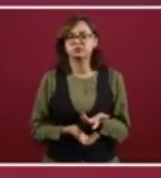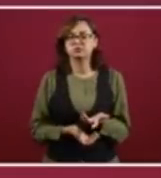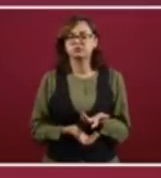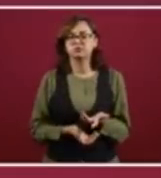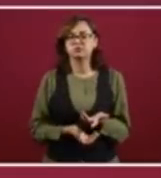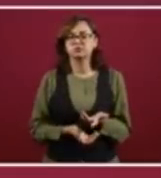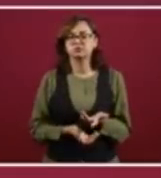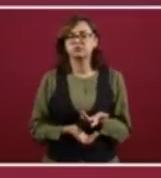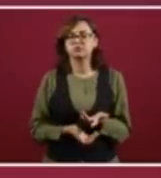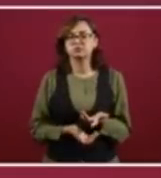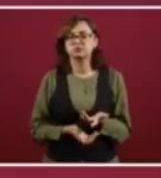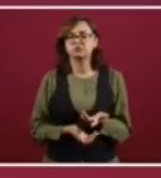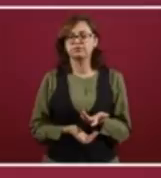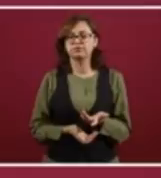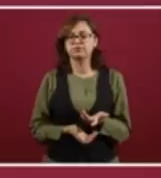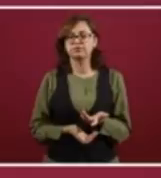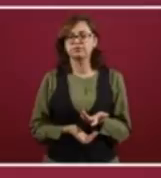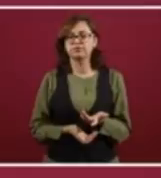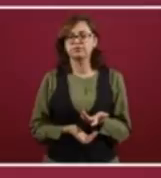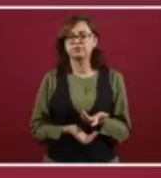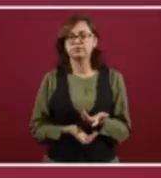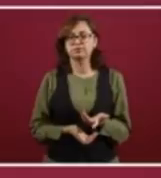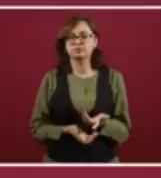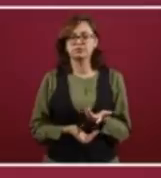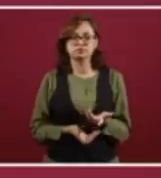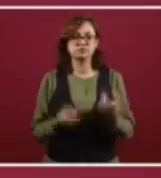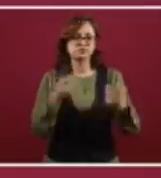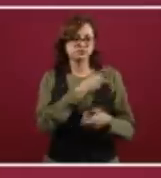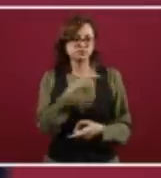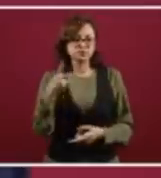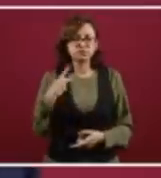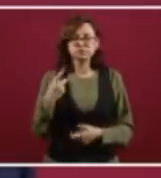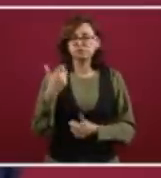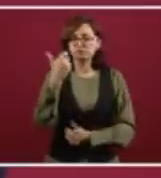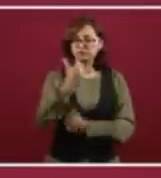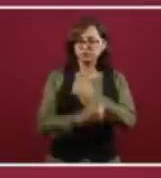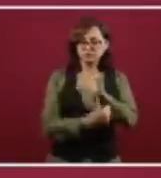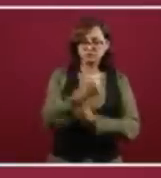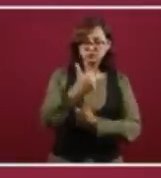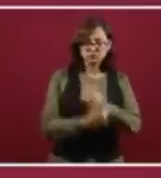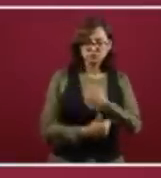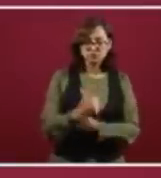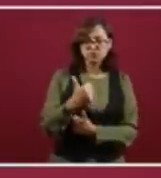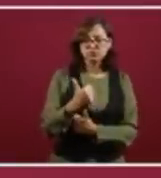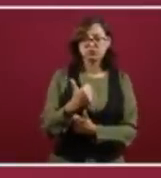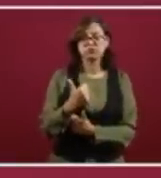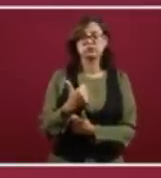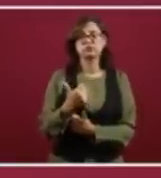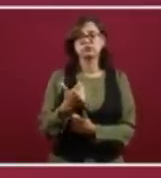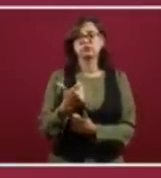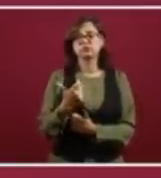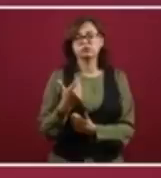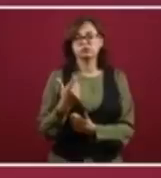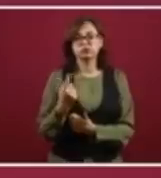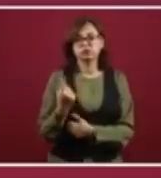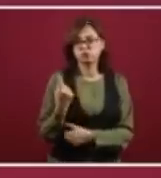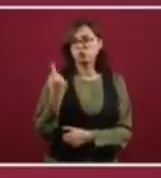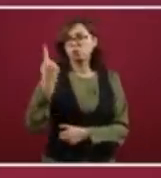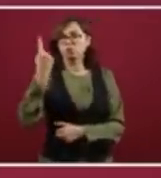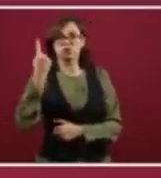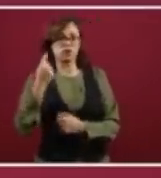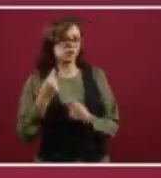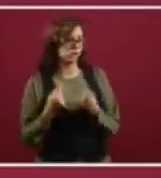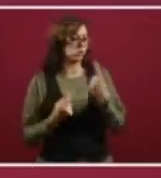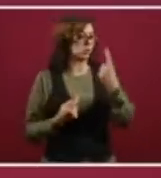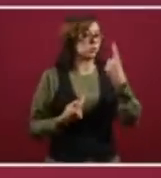estableció que tenía que haber competencia, que no debía predominar una